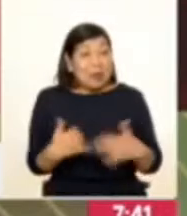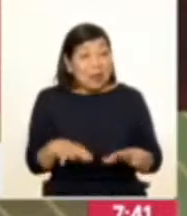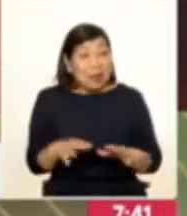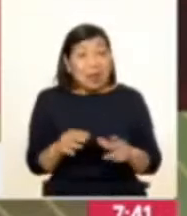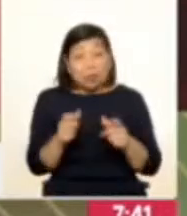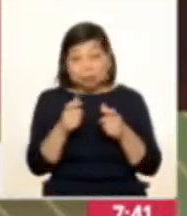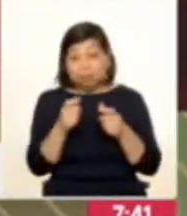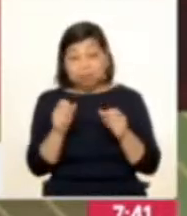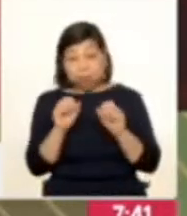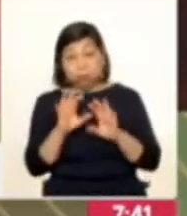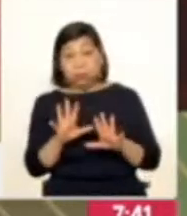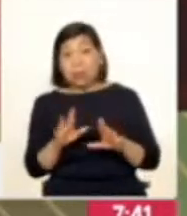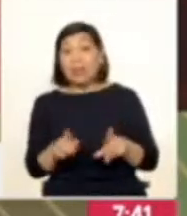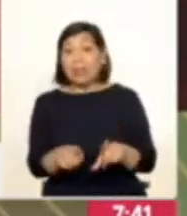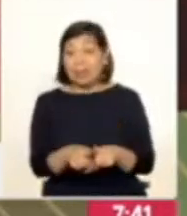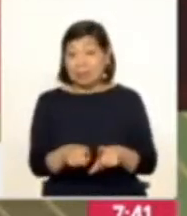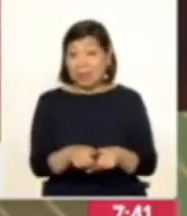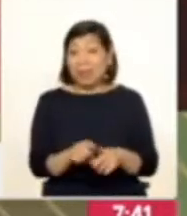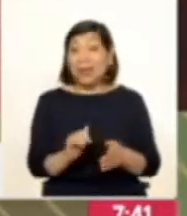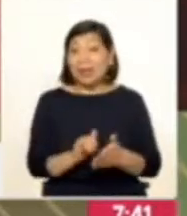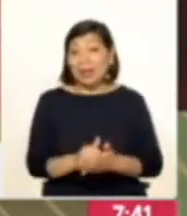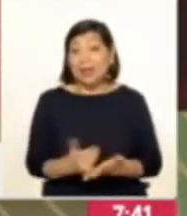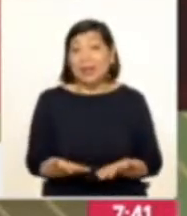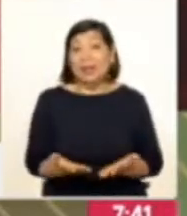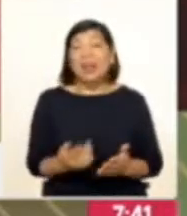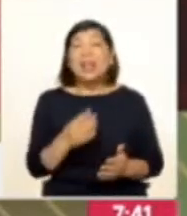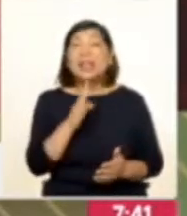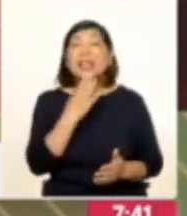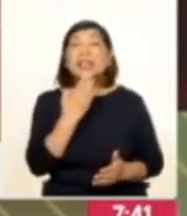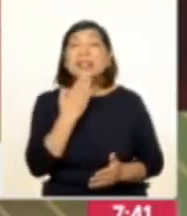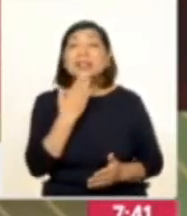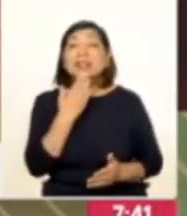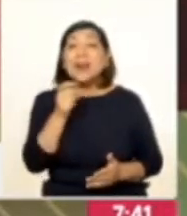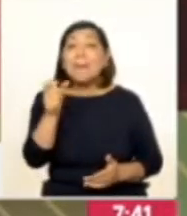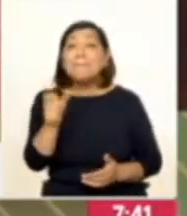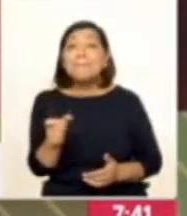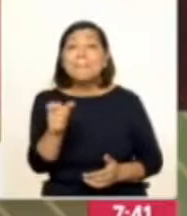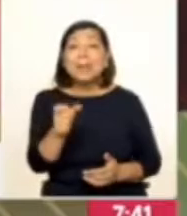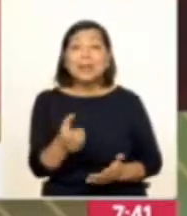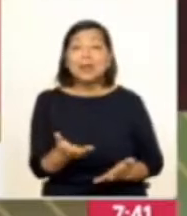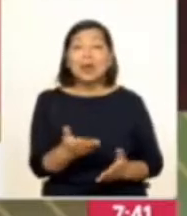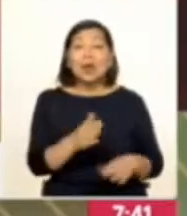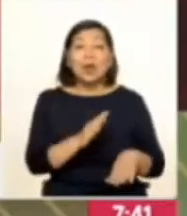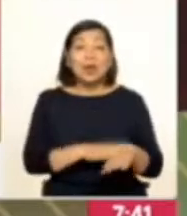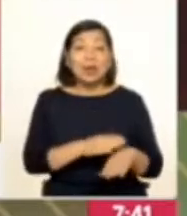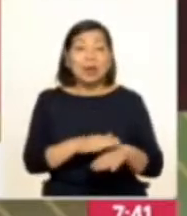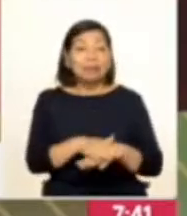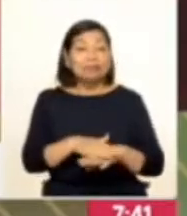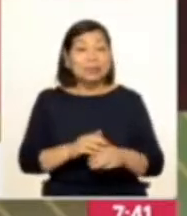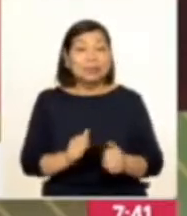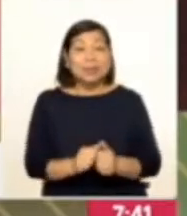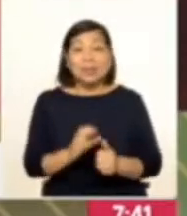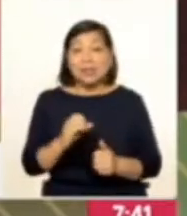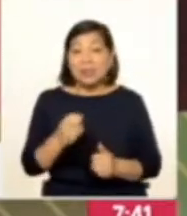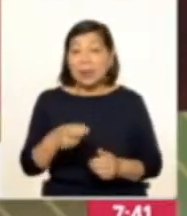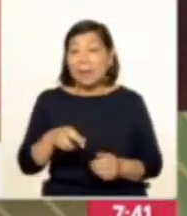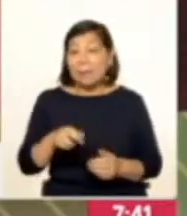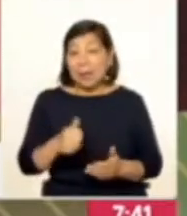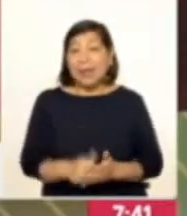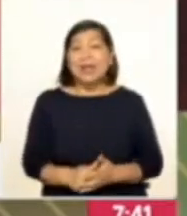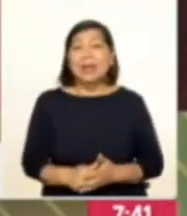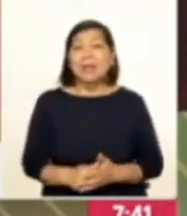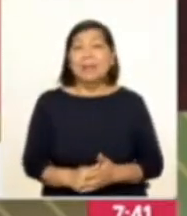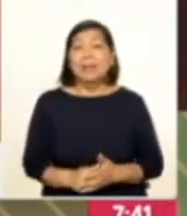alertas También tenemos que hacer digamos identificar a los funcionarios con presuntas responsabilidades administrativas civiles y penales no